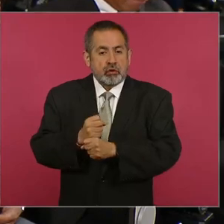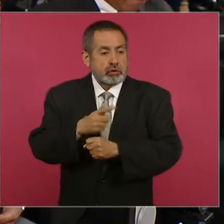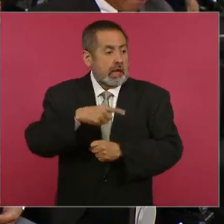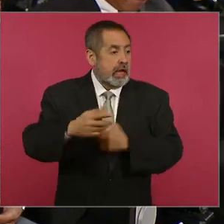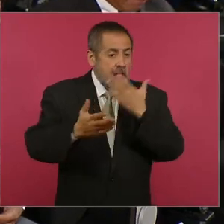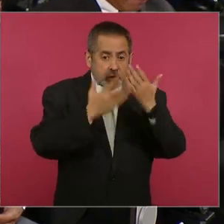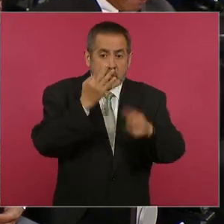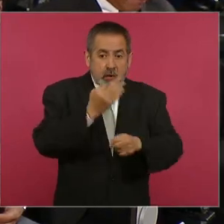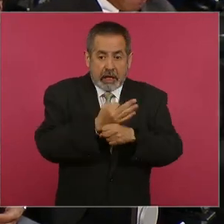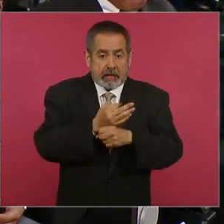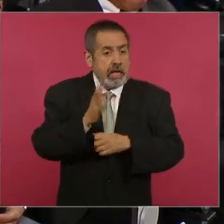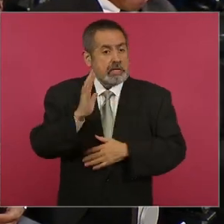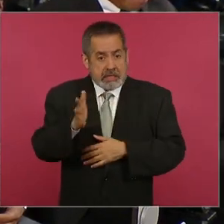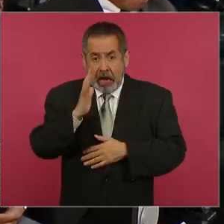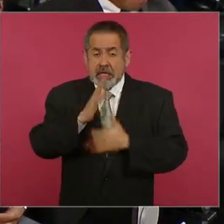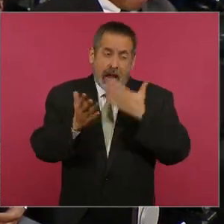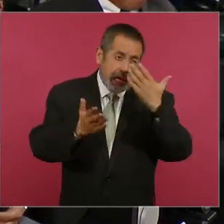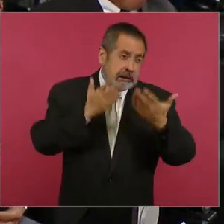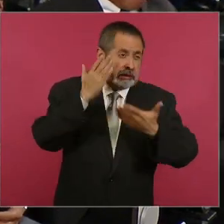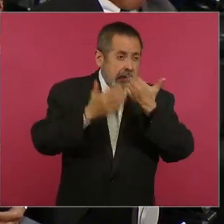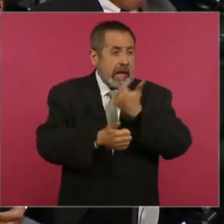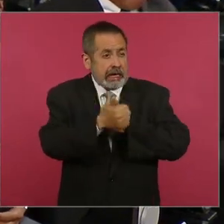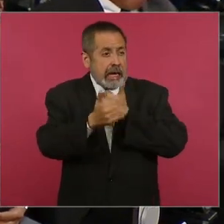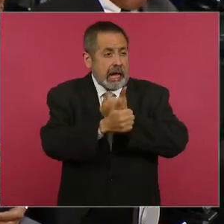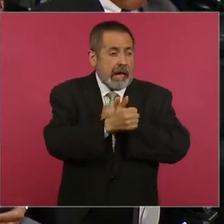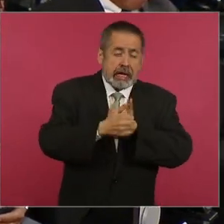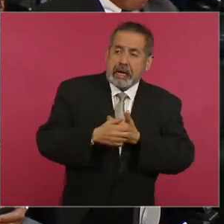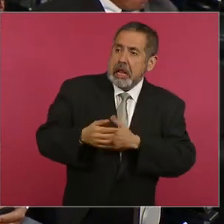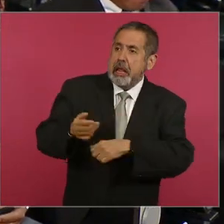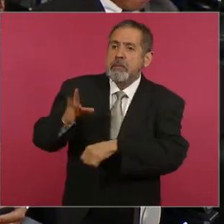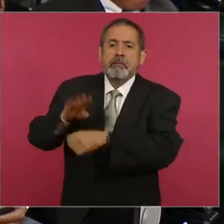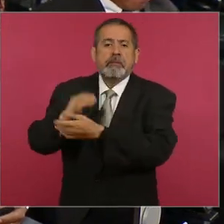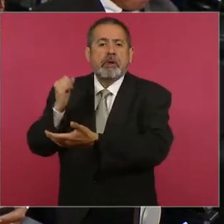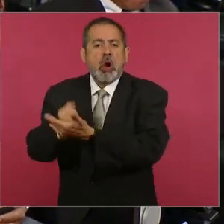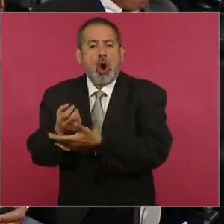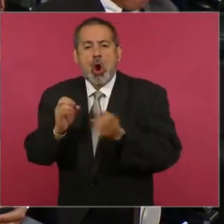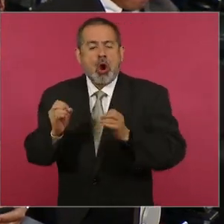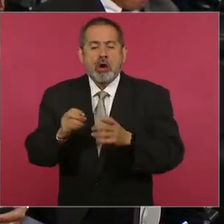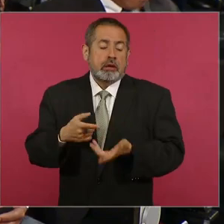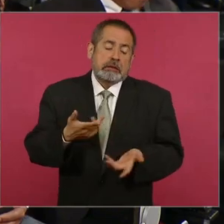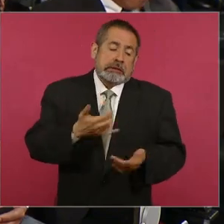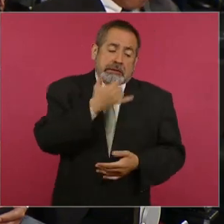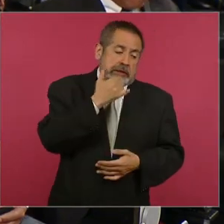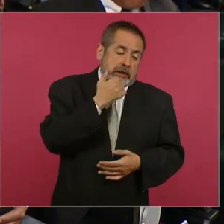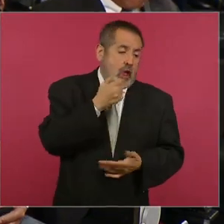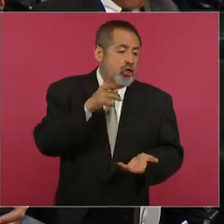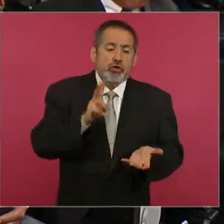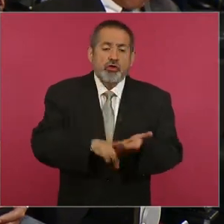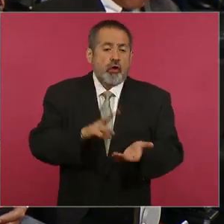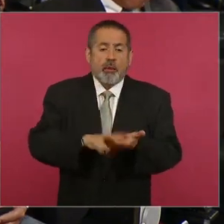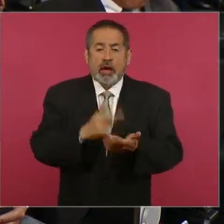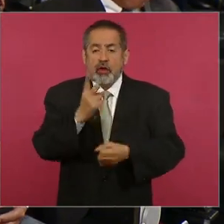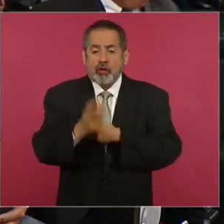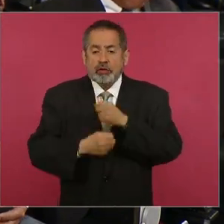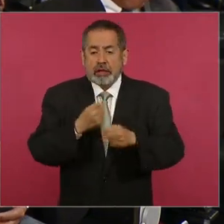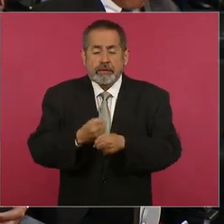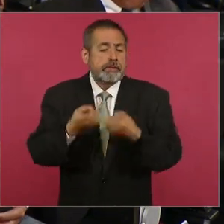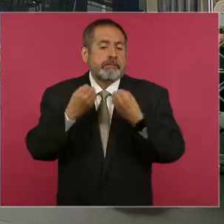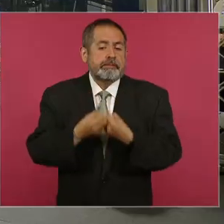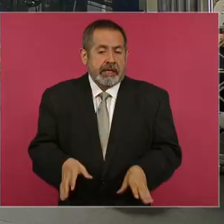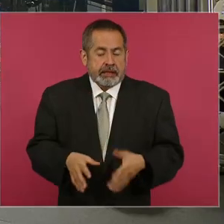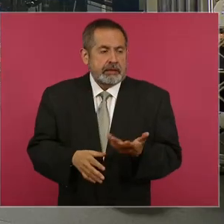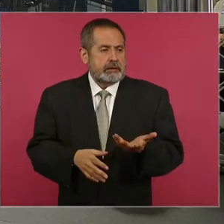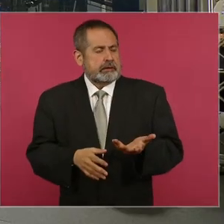estudiantes que ya estaban en la carrera, y los dejaron así como que a la espera de que 2 años van a perder